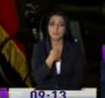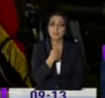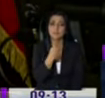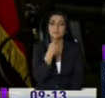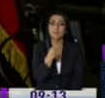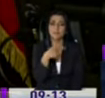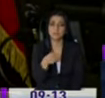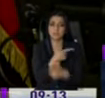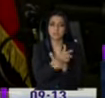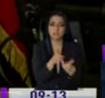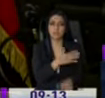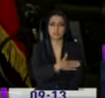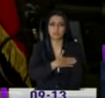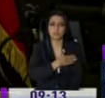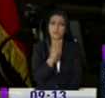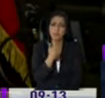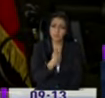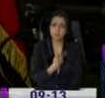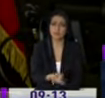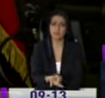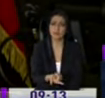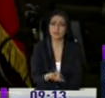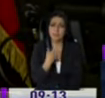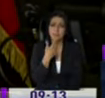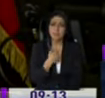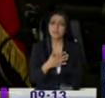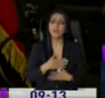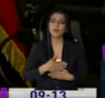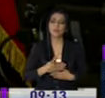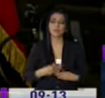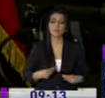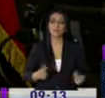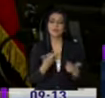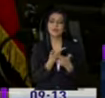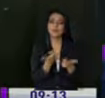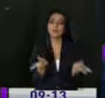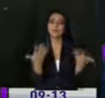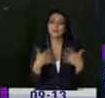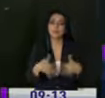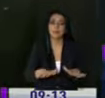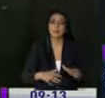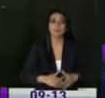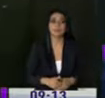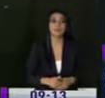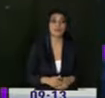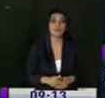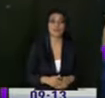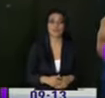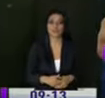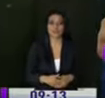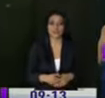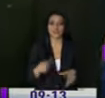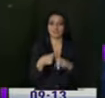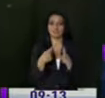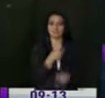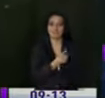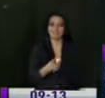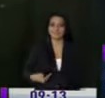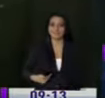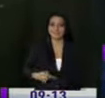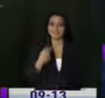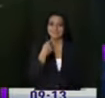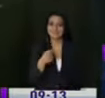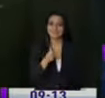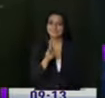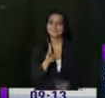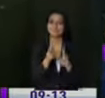libre, libre. Qué sabroso que es respirar libertad. Pero a la posición del expresidente se han sumado otras dentro de la